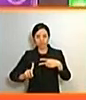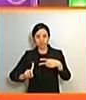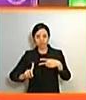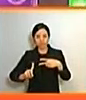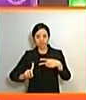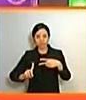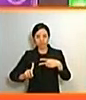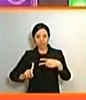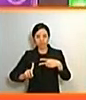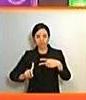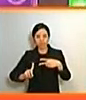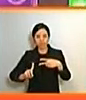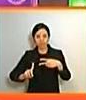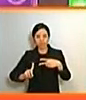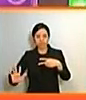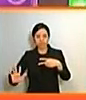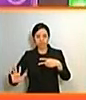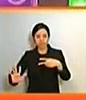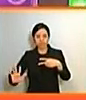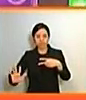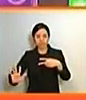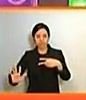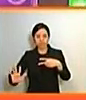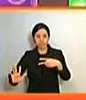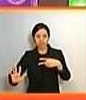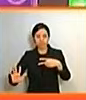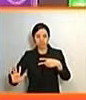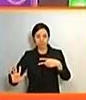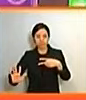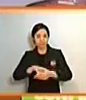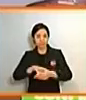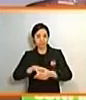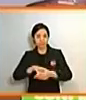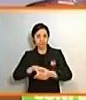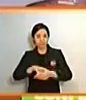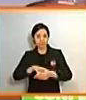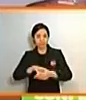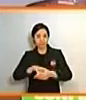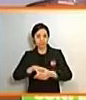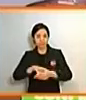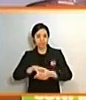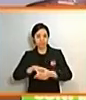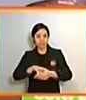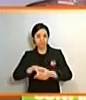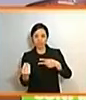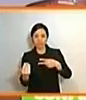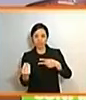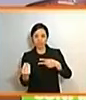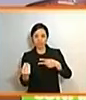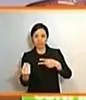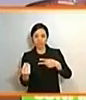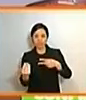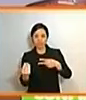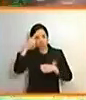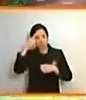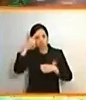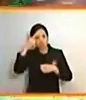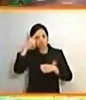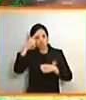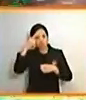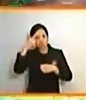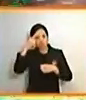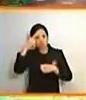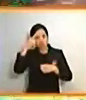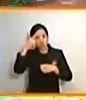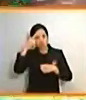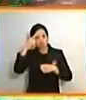Es el 5, segundo número premiado, 15. Repito, 44 y 15. Queridos soñadores, llegó el momento favorito